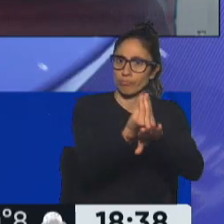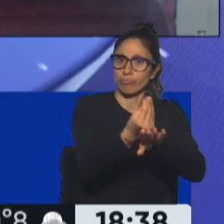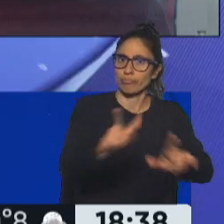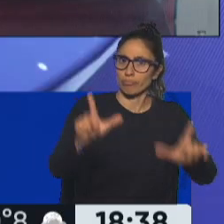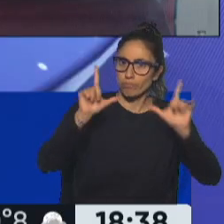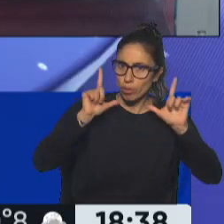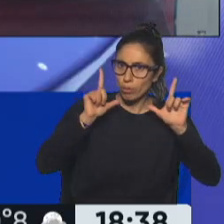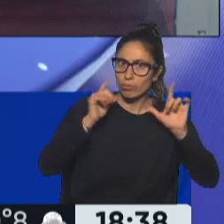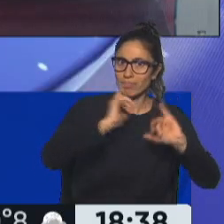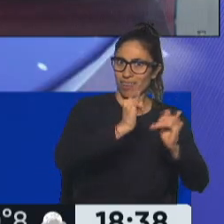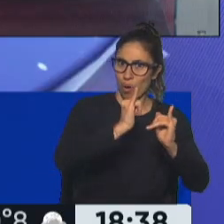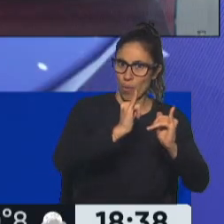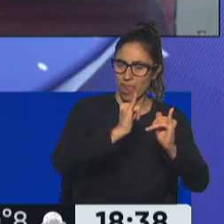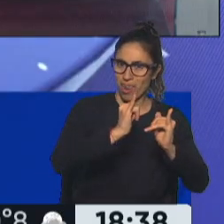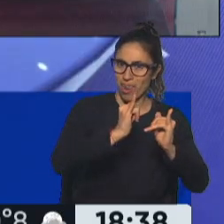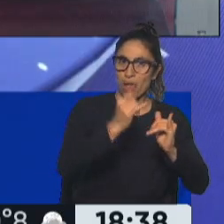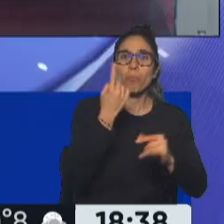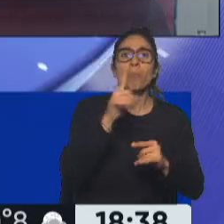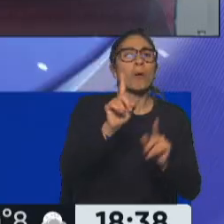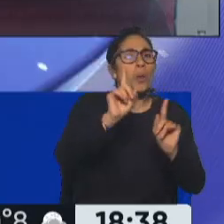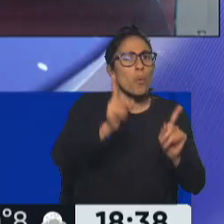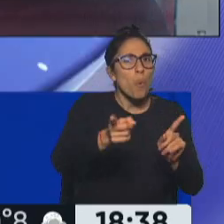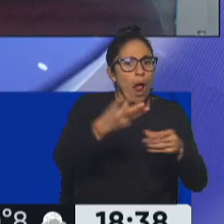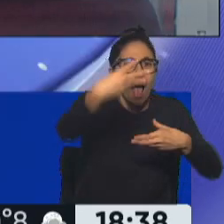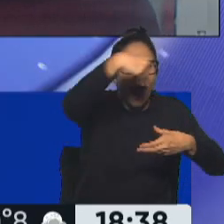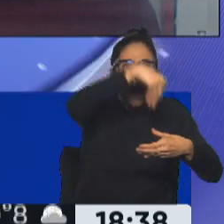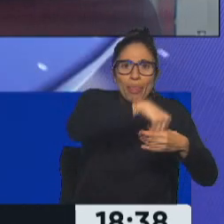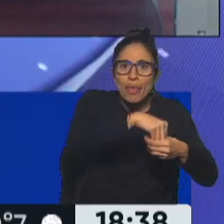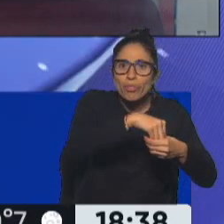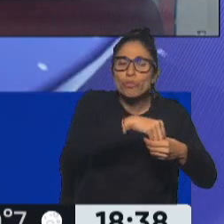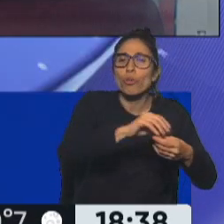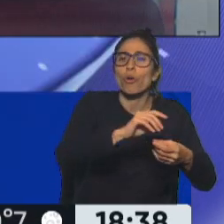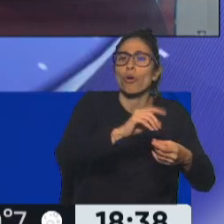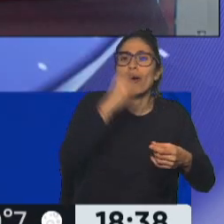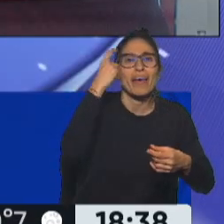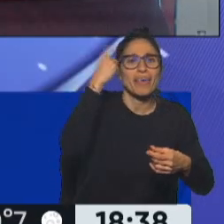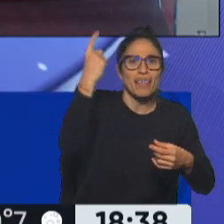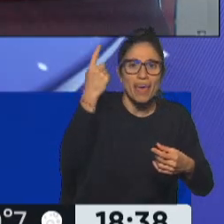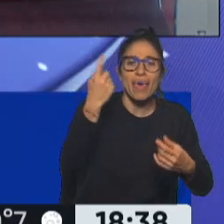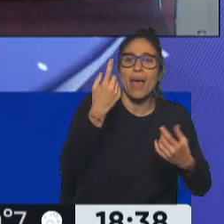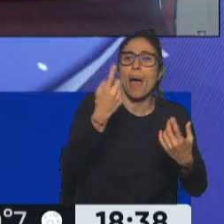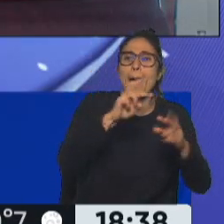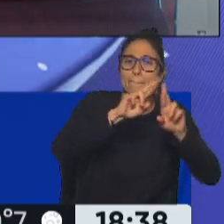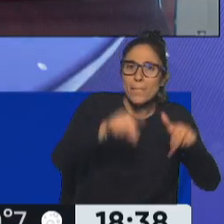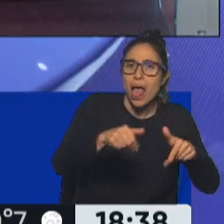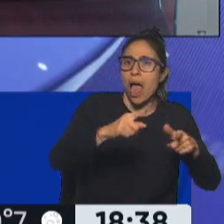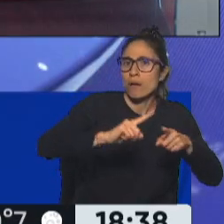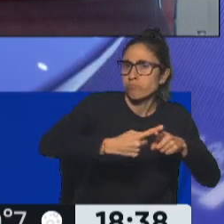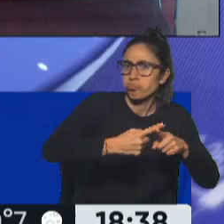supuesto una modificación en las políticas de fondo. En ese sentido,